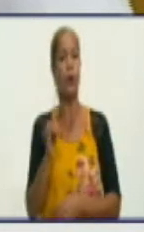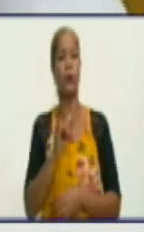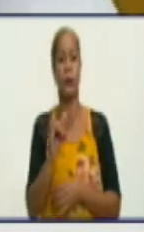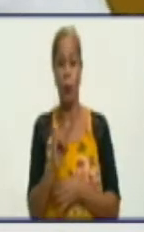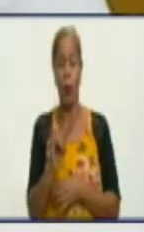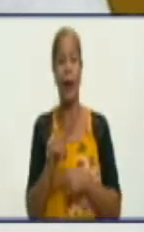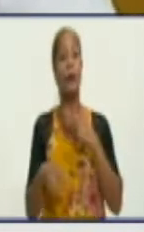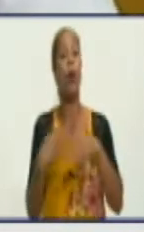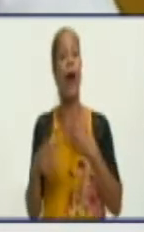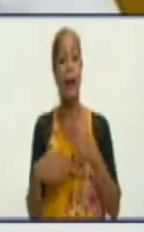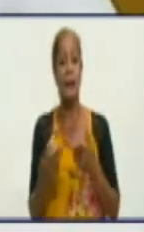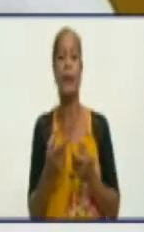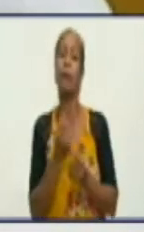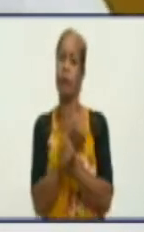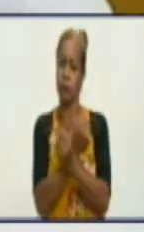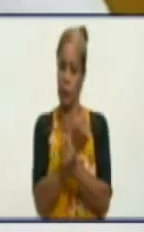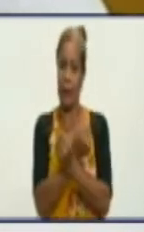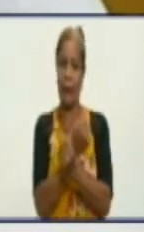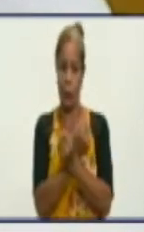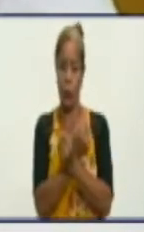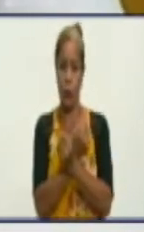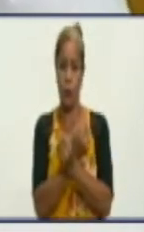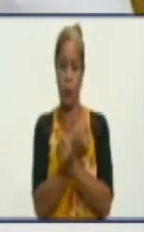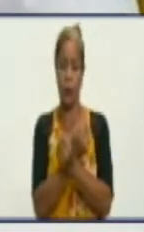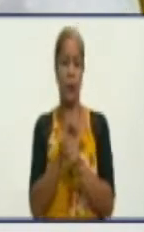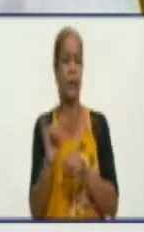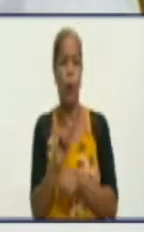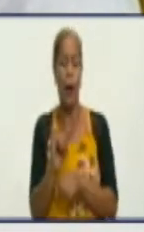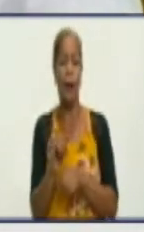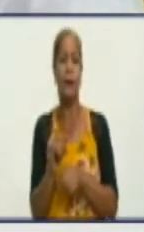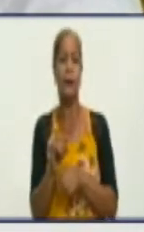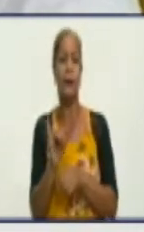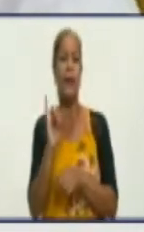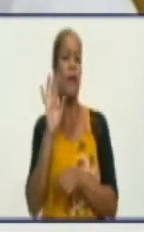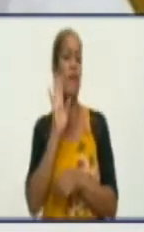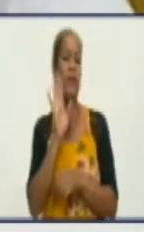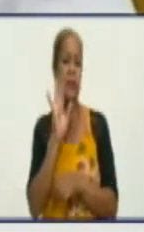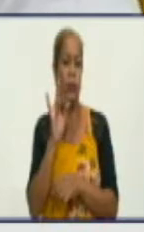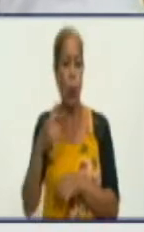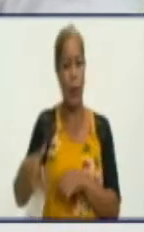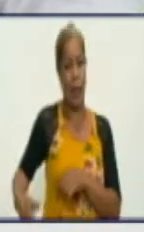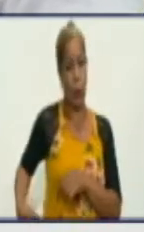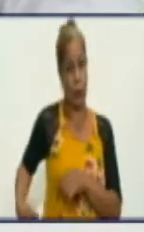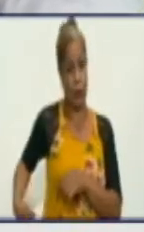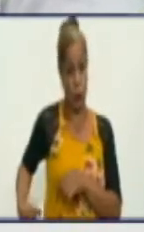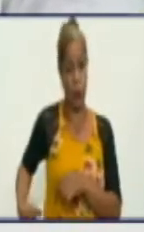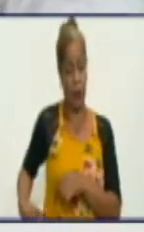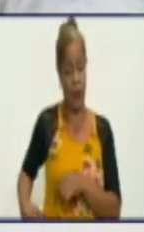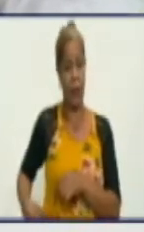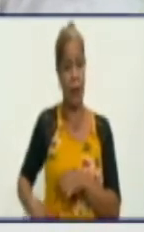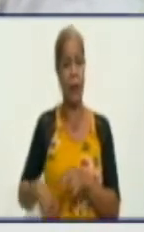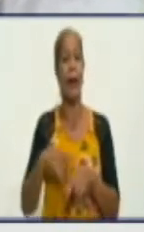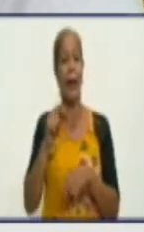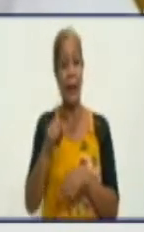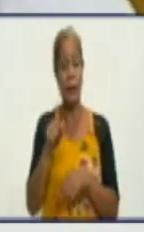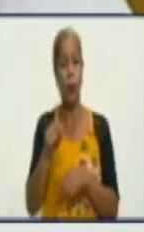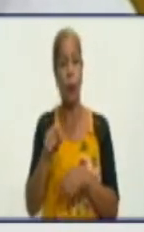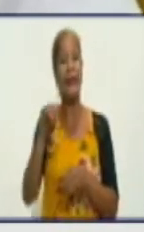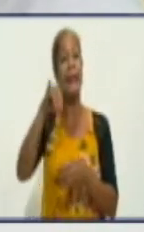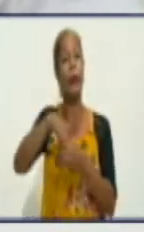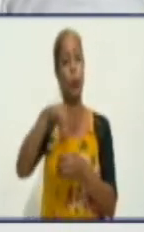hace mucho daño al sistema, o sea, el sistema renal, que en nuestros riñones son uno de los principales órganos que están interviniendo en